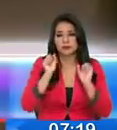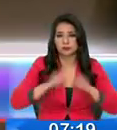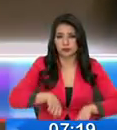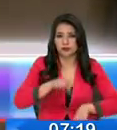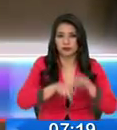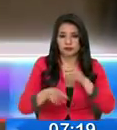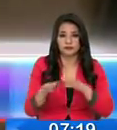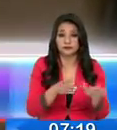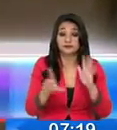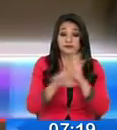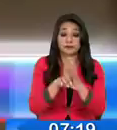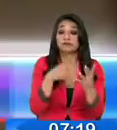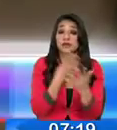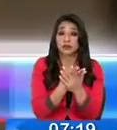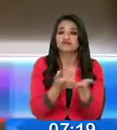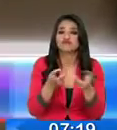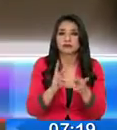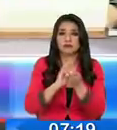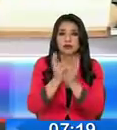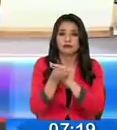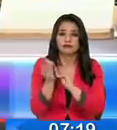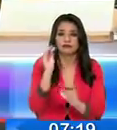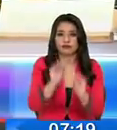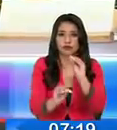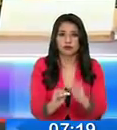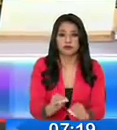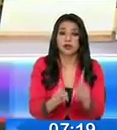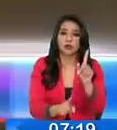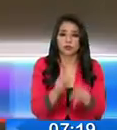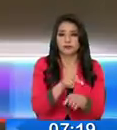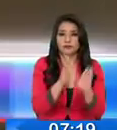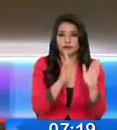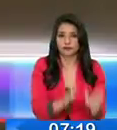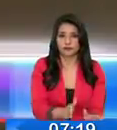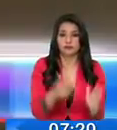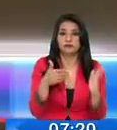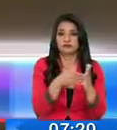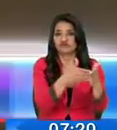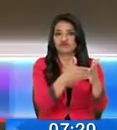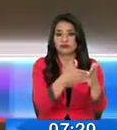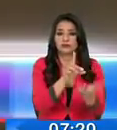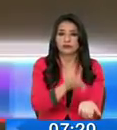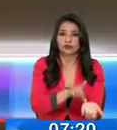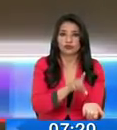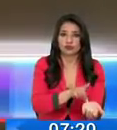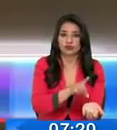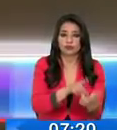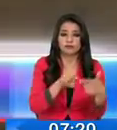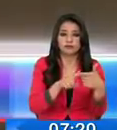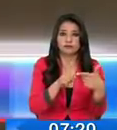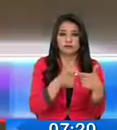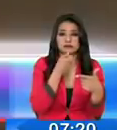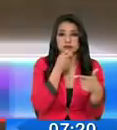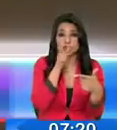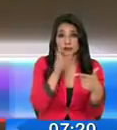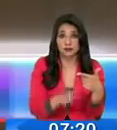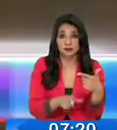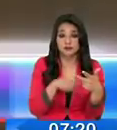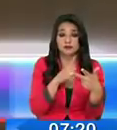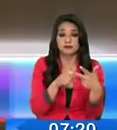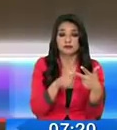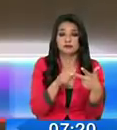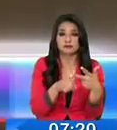Código Orgánico Integral Penal, se incluyen algunas profesiones. En contra de médicos, de periodistas,